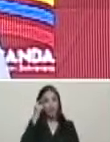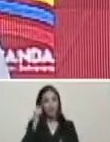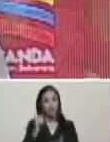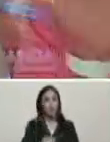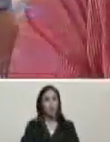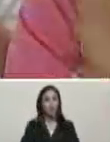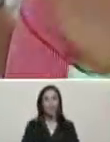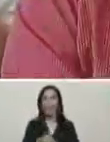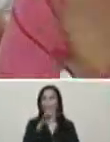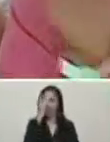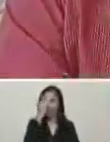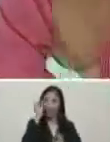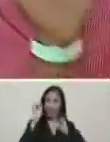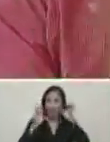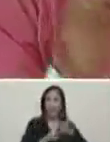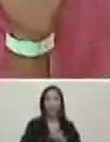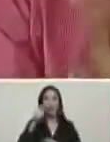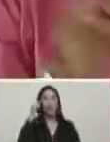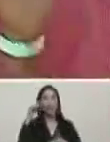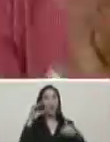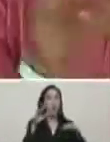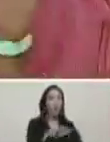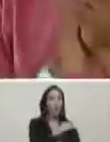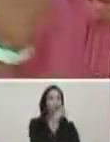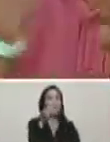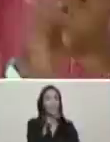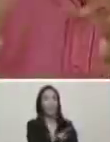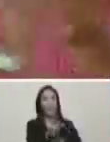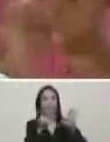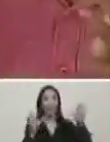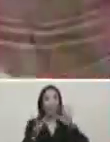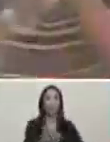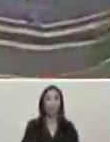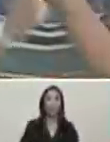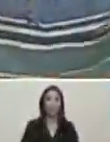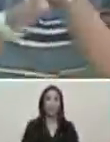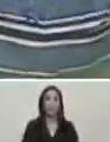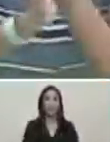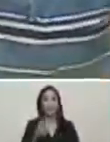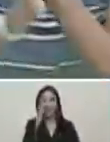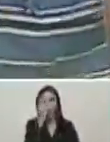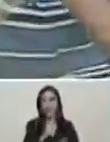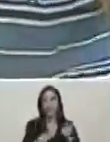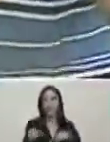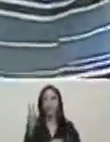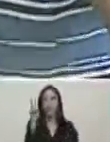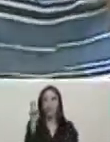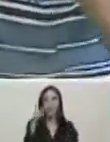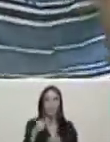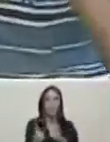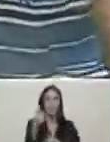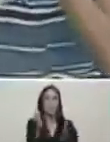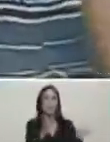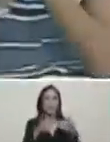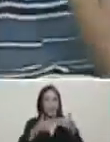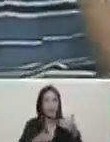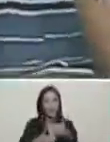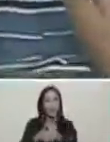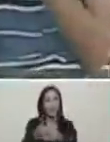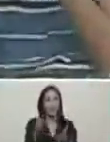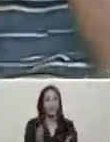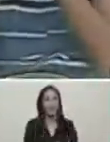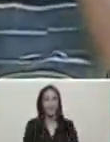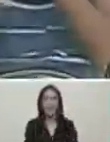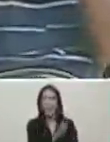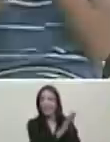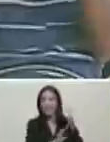y de carnaval los días jueves 28 de febrero y viernes 1 de marzo, para extender